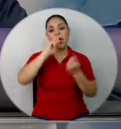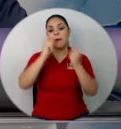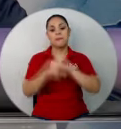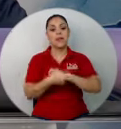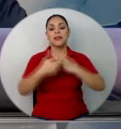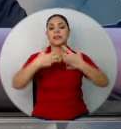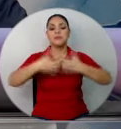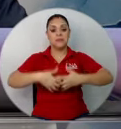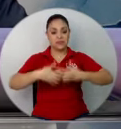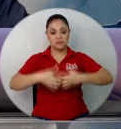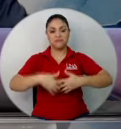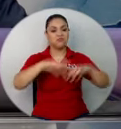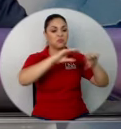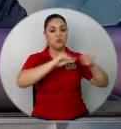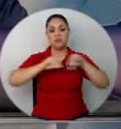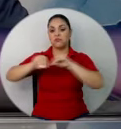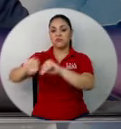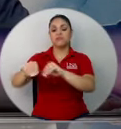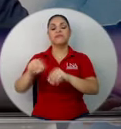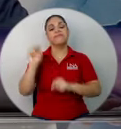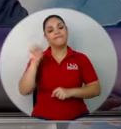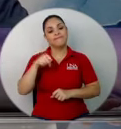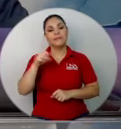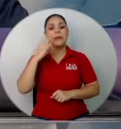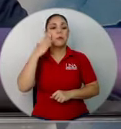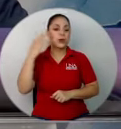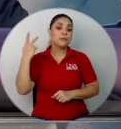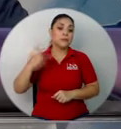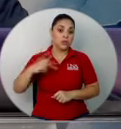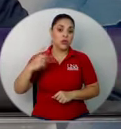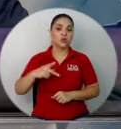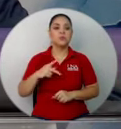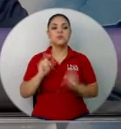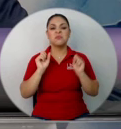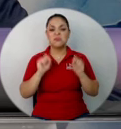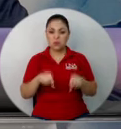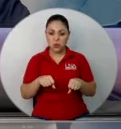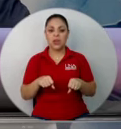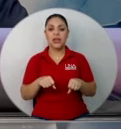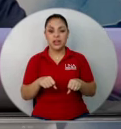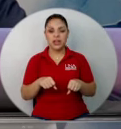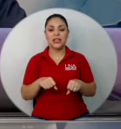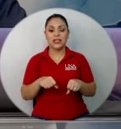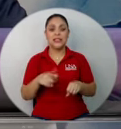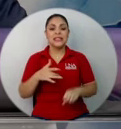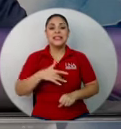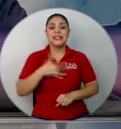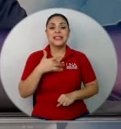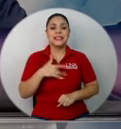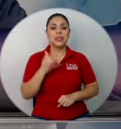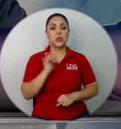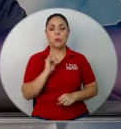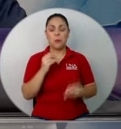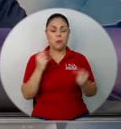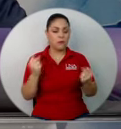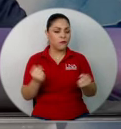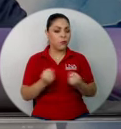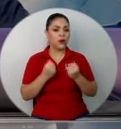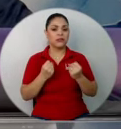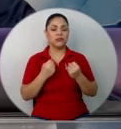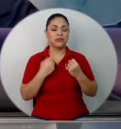empresa, porque es peligroso. Lo que decíamos, por cuestiones de que se puede boicotear lo que es la parte